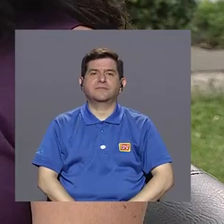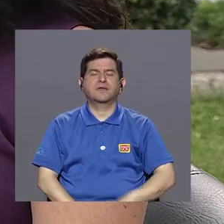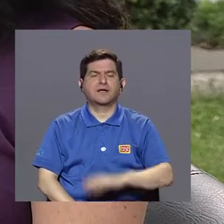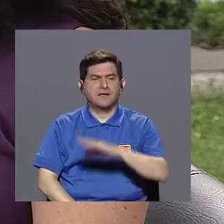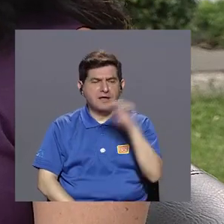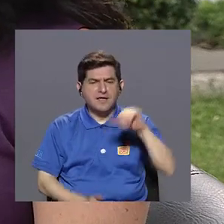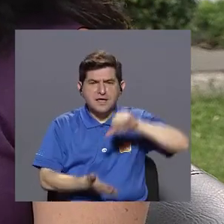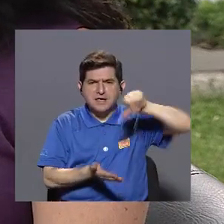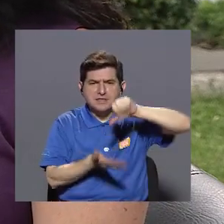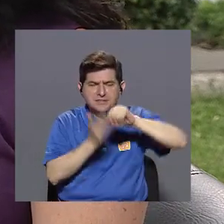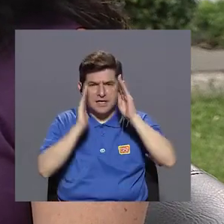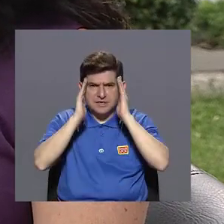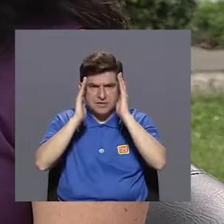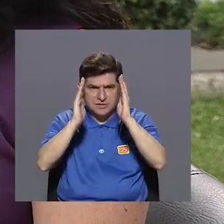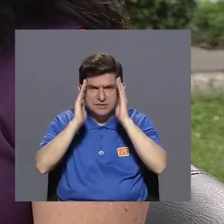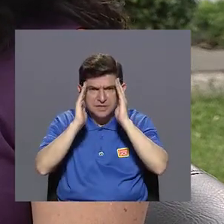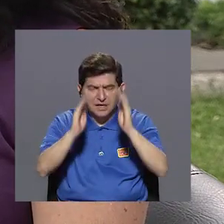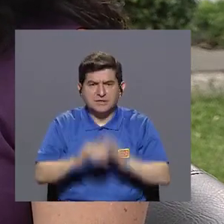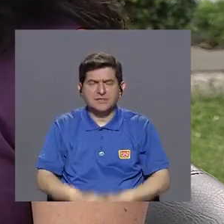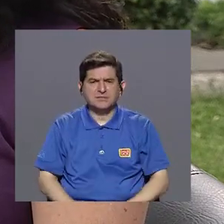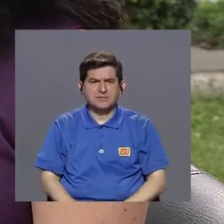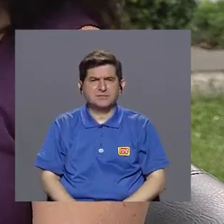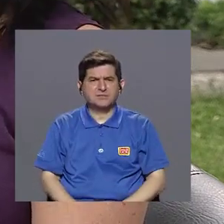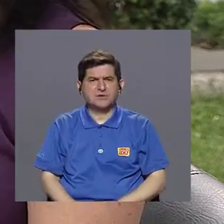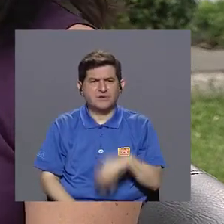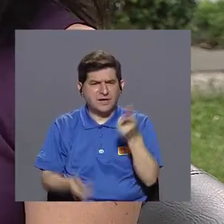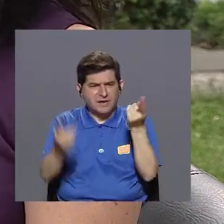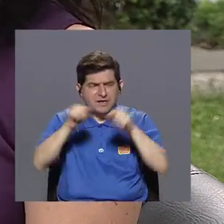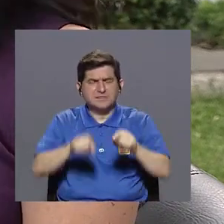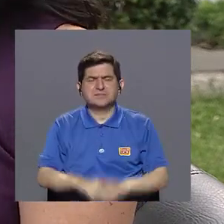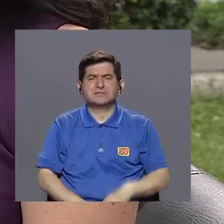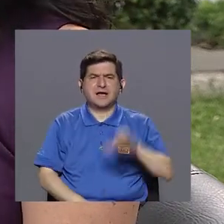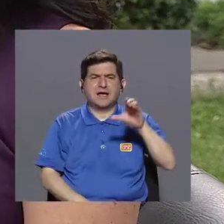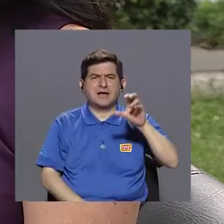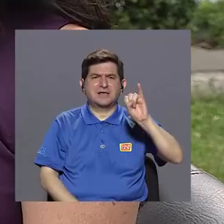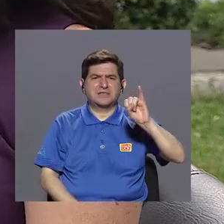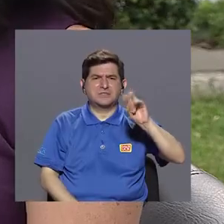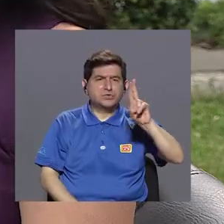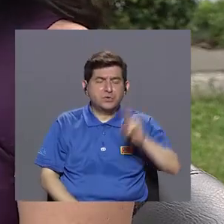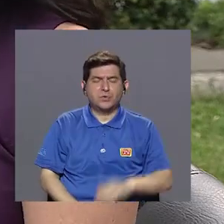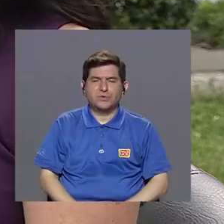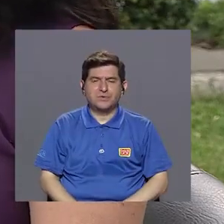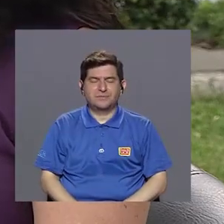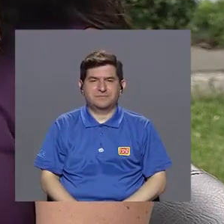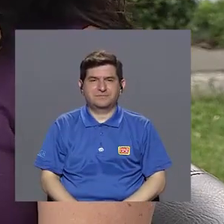Y los centros de atención de los CIUS,